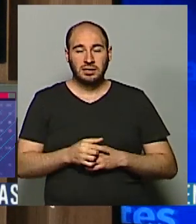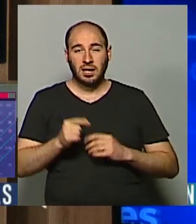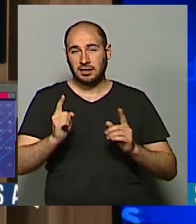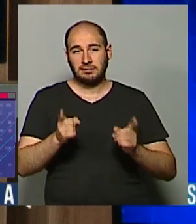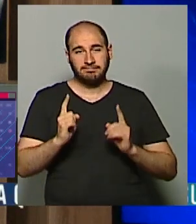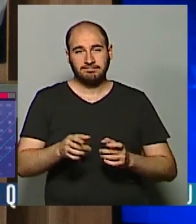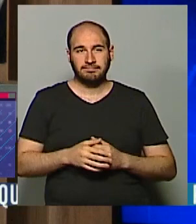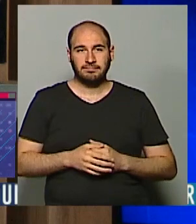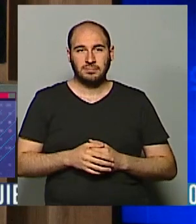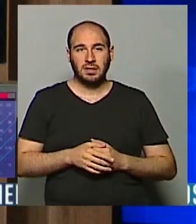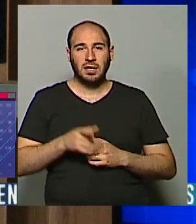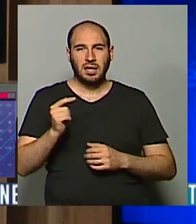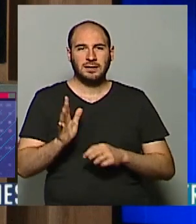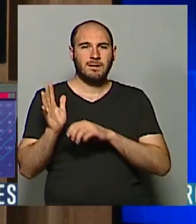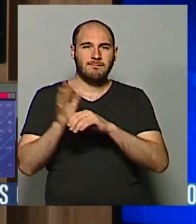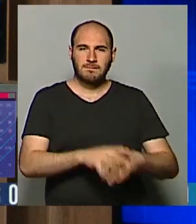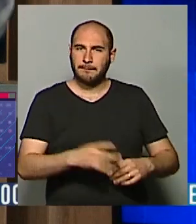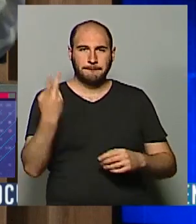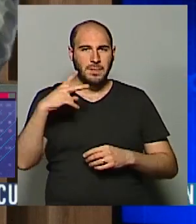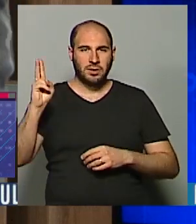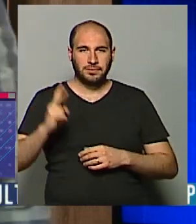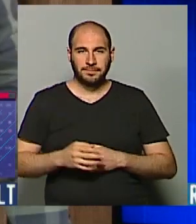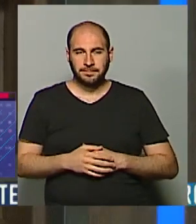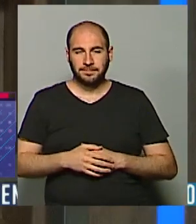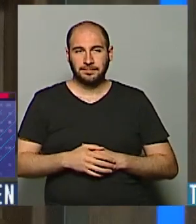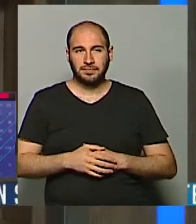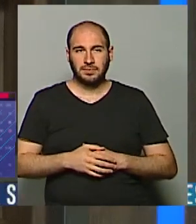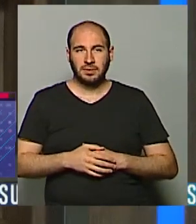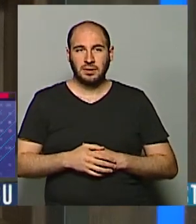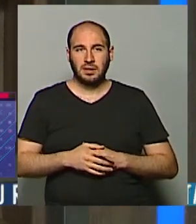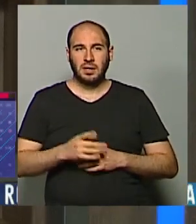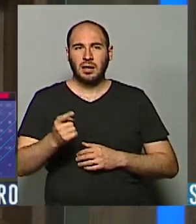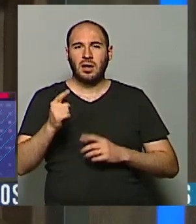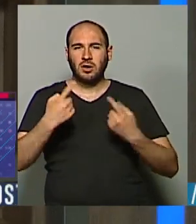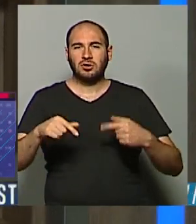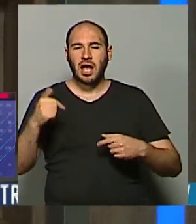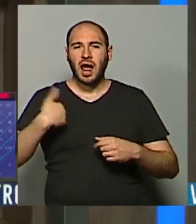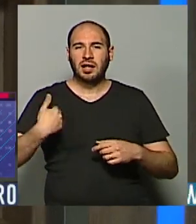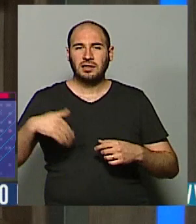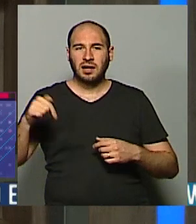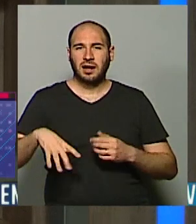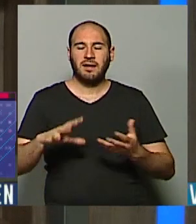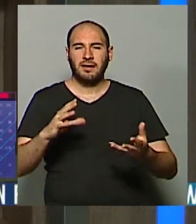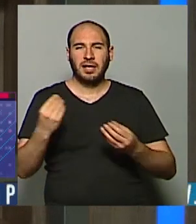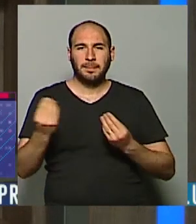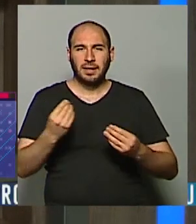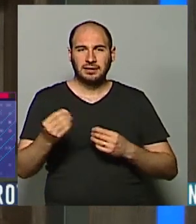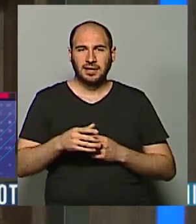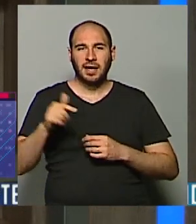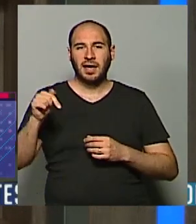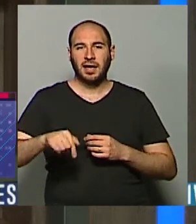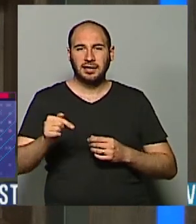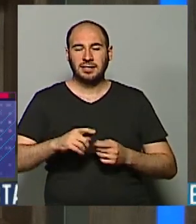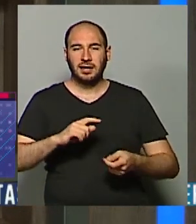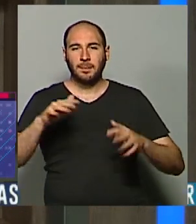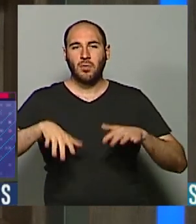siendo lamentablemente una represión cada vez más feroz. Y Santiago, te tengo que preguntar, en este caso Argentina, ¿cómo se encuentra parada de cara a